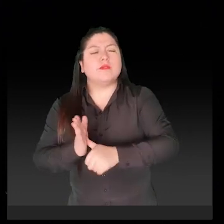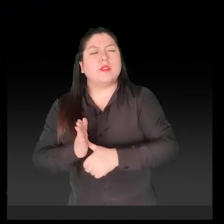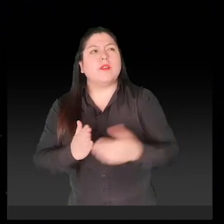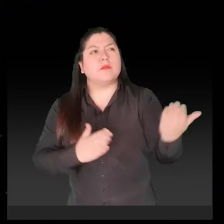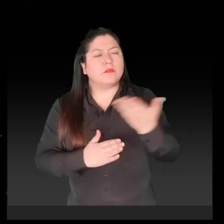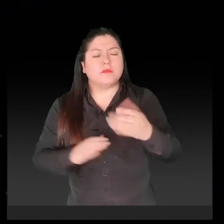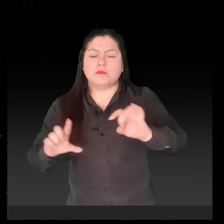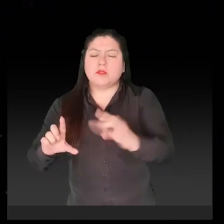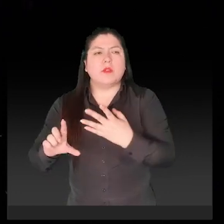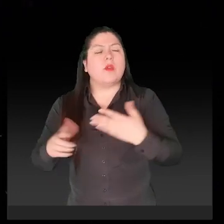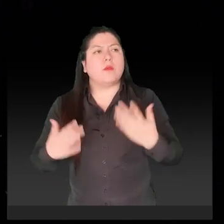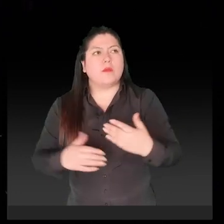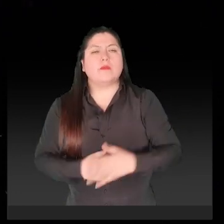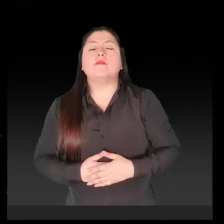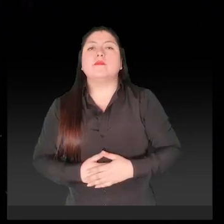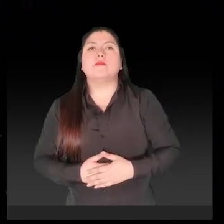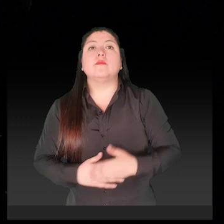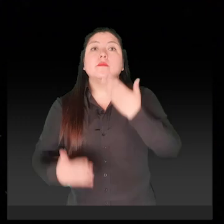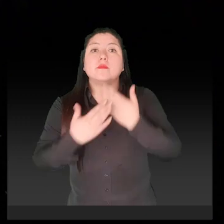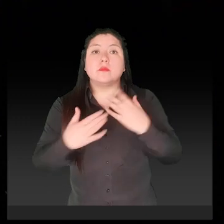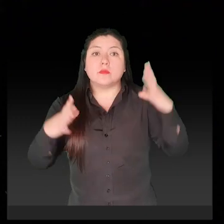celulares, smartphone. Entonces.